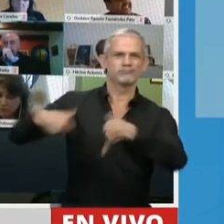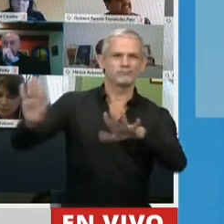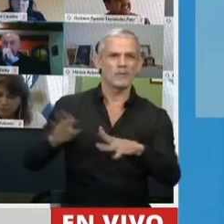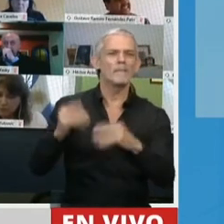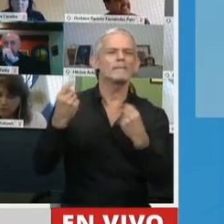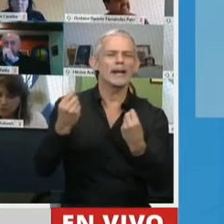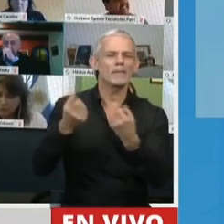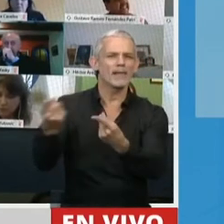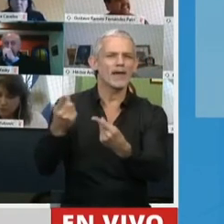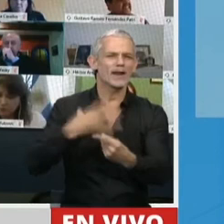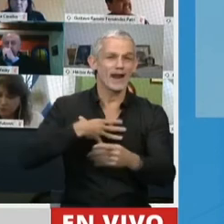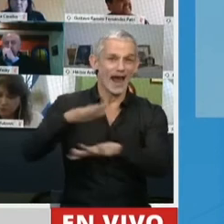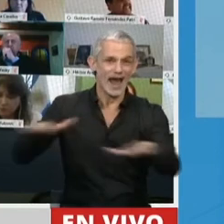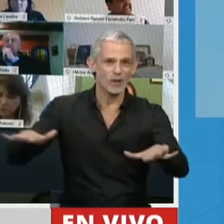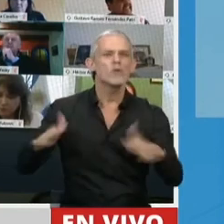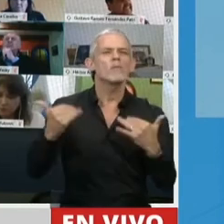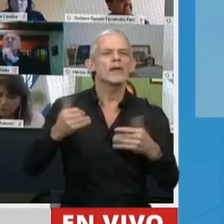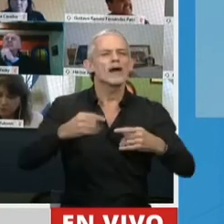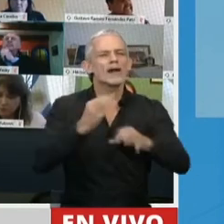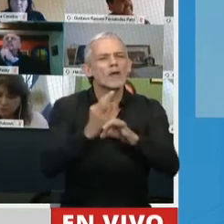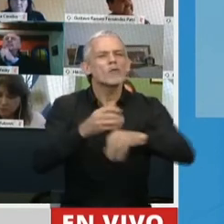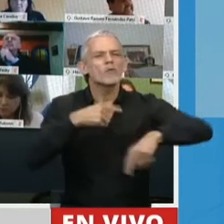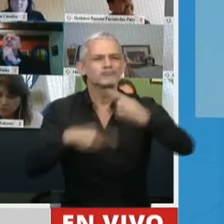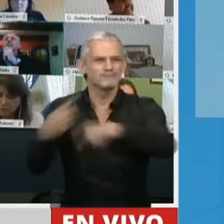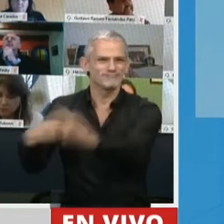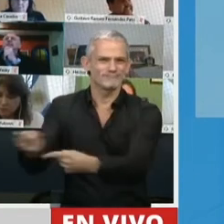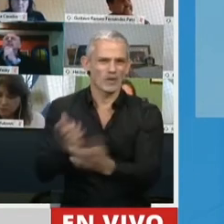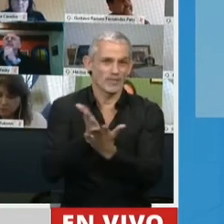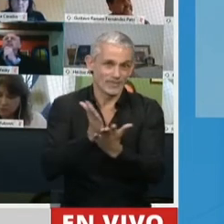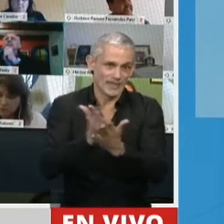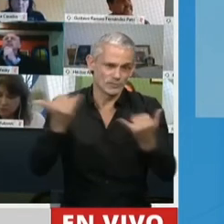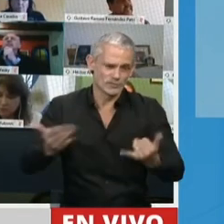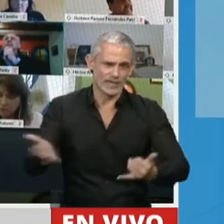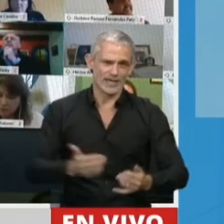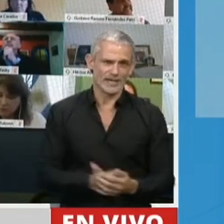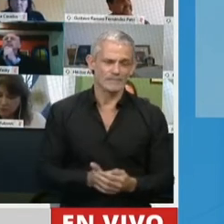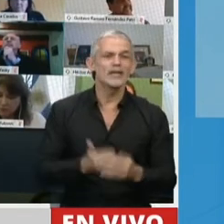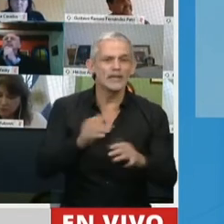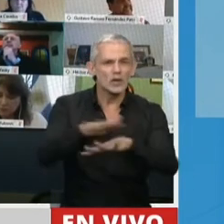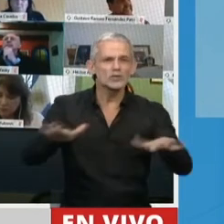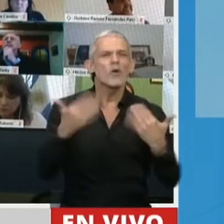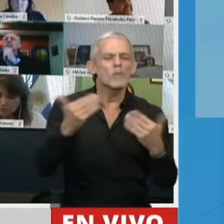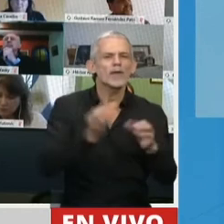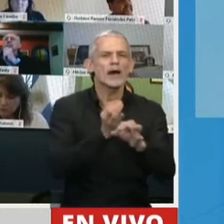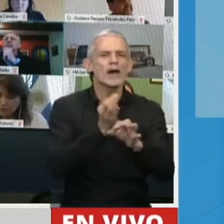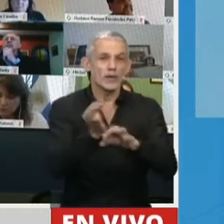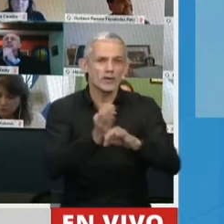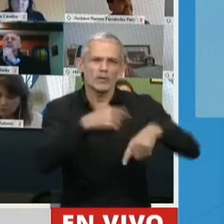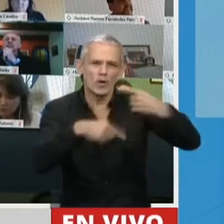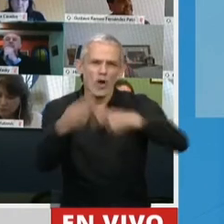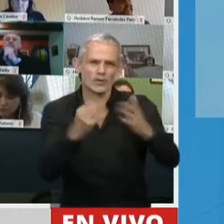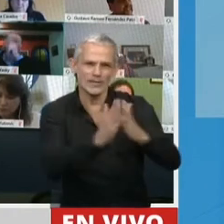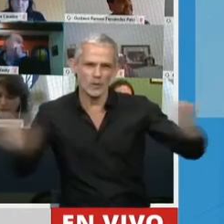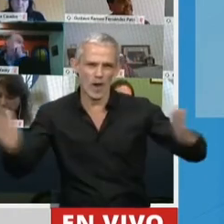los estudiantes puedan tener acceso a una educación y que puedan continuar con la trayectoria